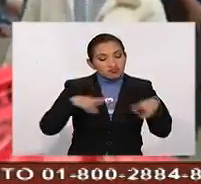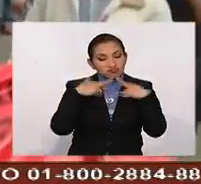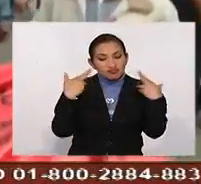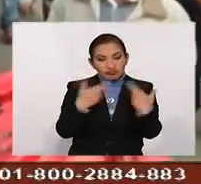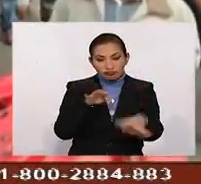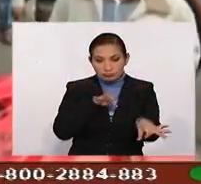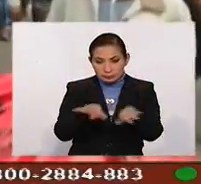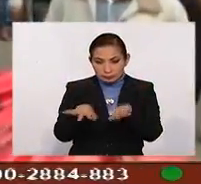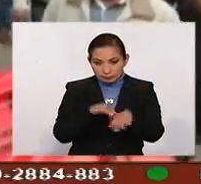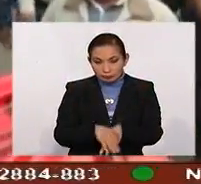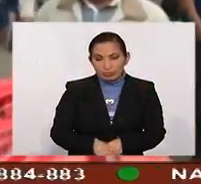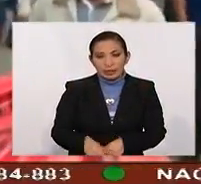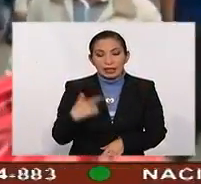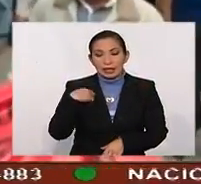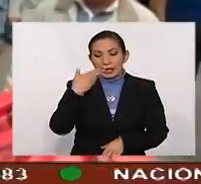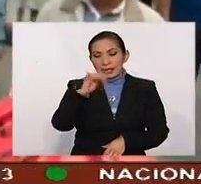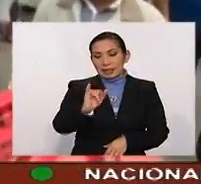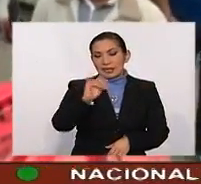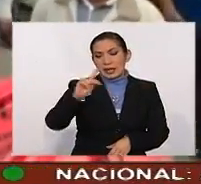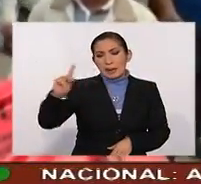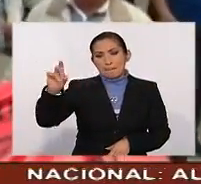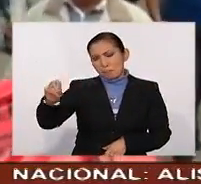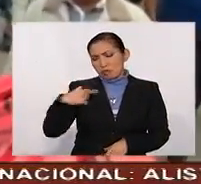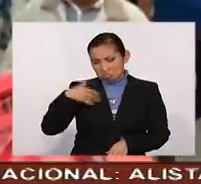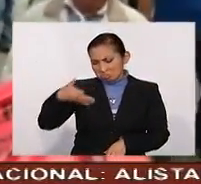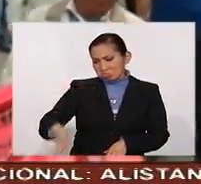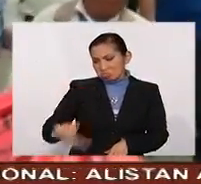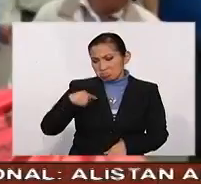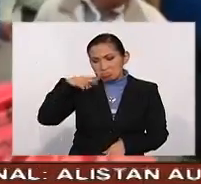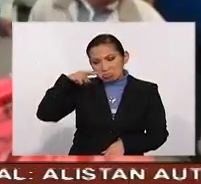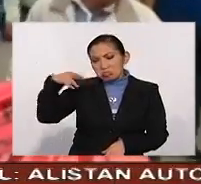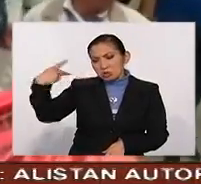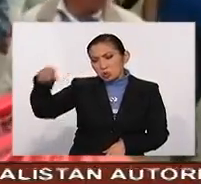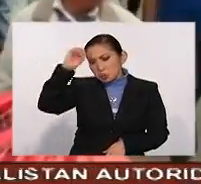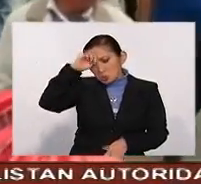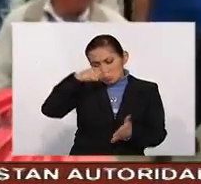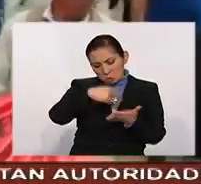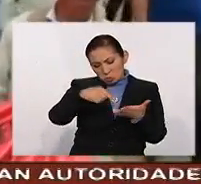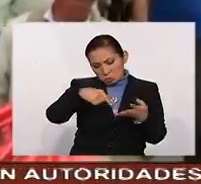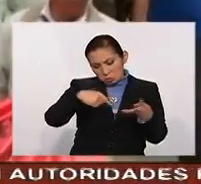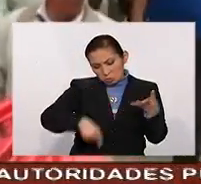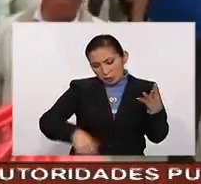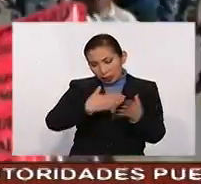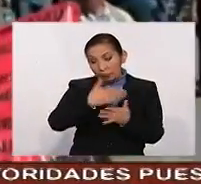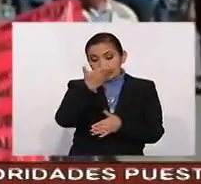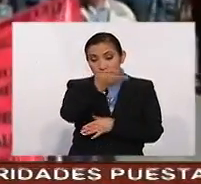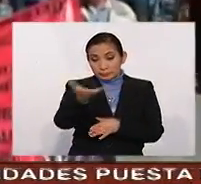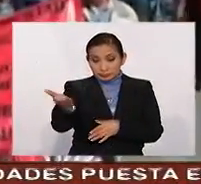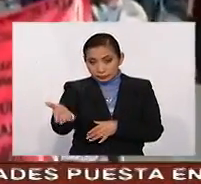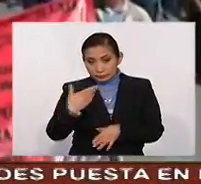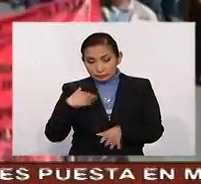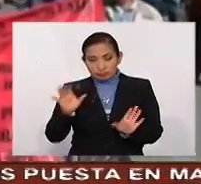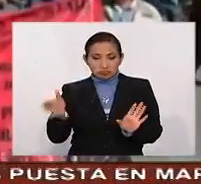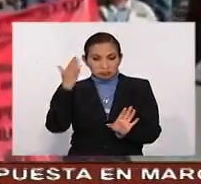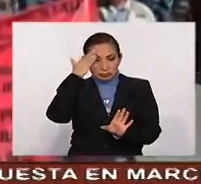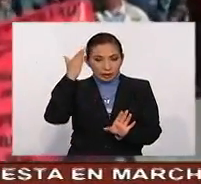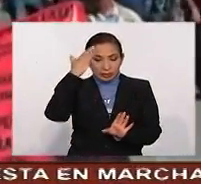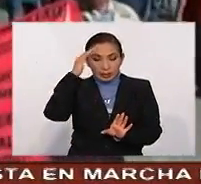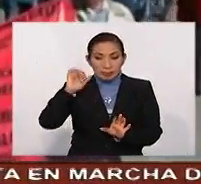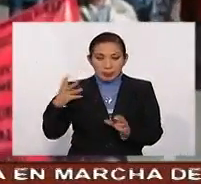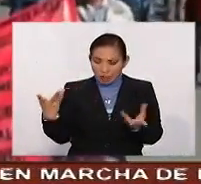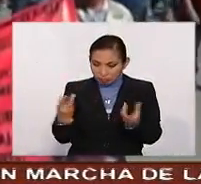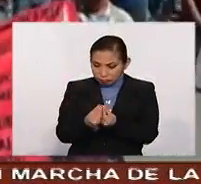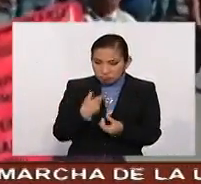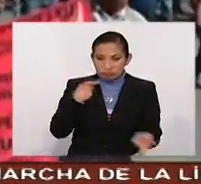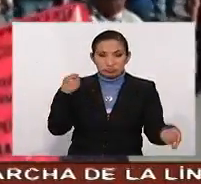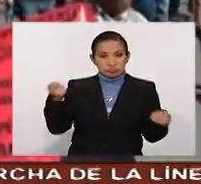reunión de trabajo. El IEPO se dijo dispuesto a tomar en cuenta los puntos de este documento e hizo un llamado a la dirigencia magisterial para que coadyuve a